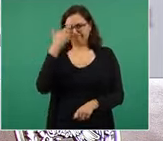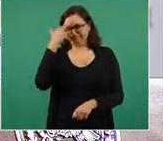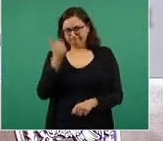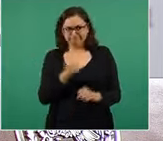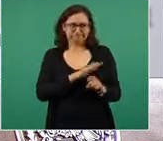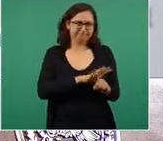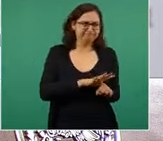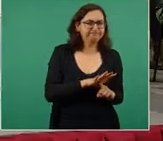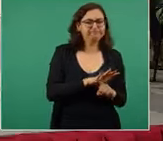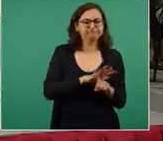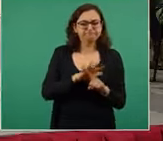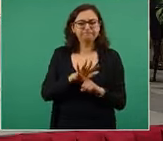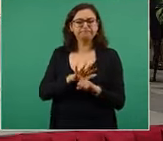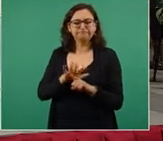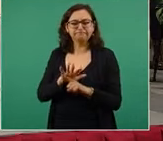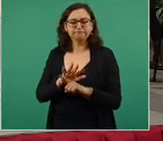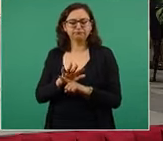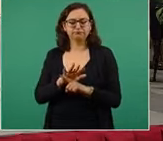Entonces,